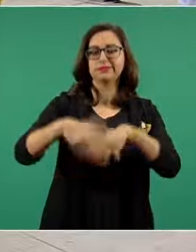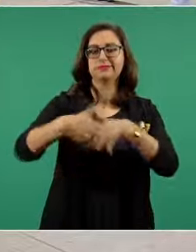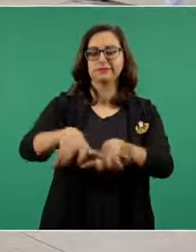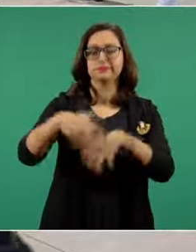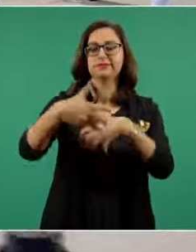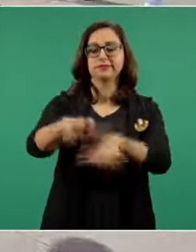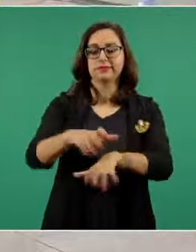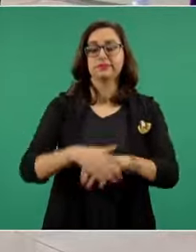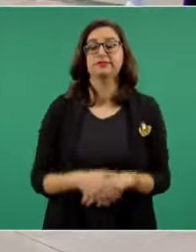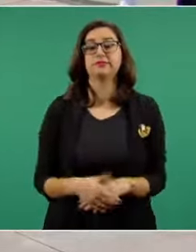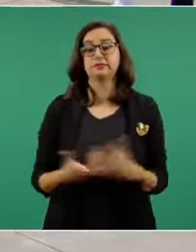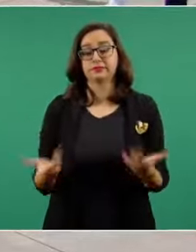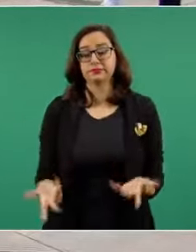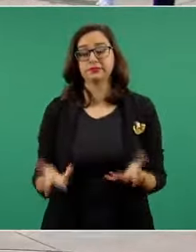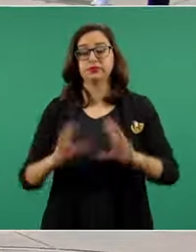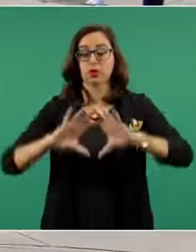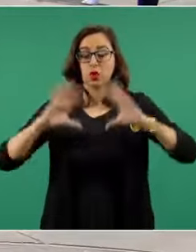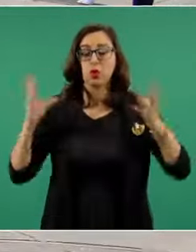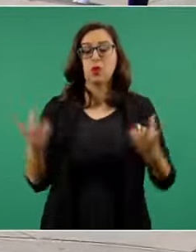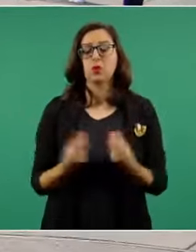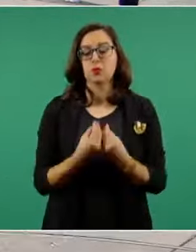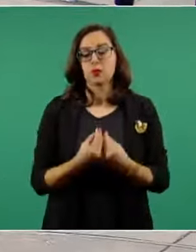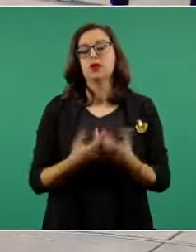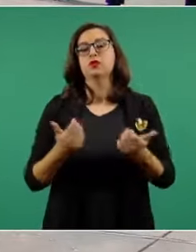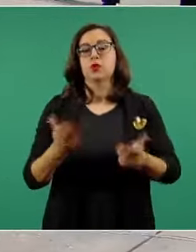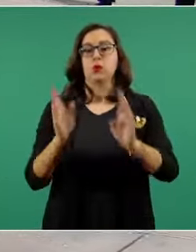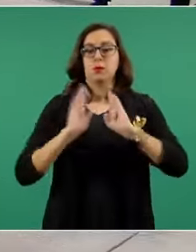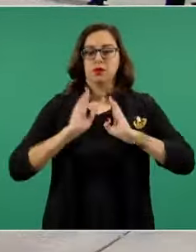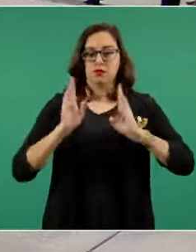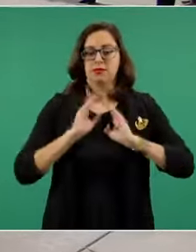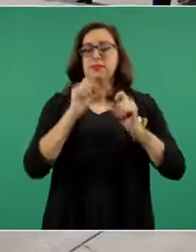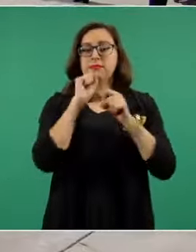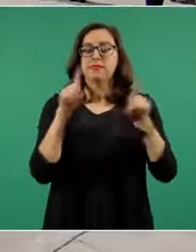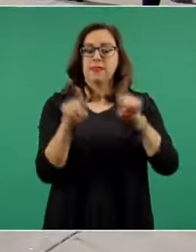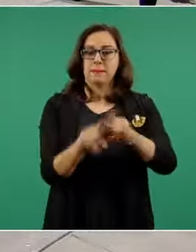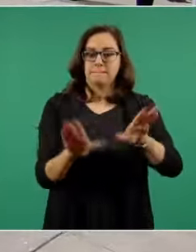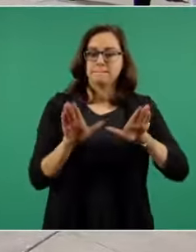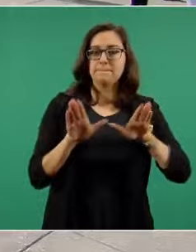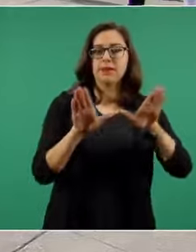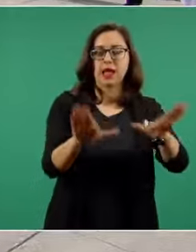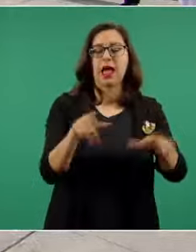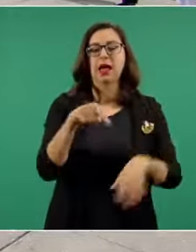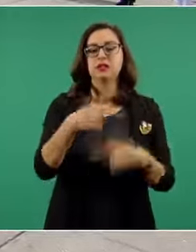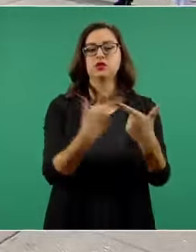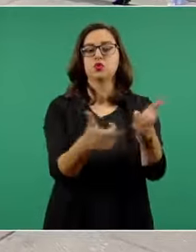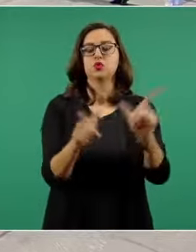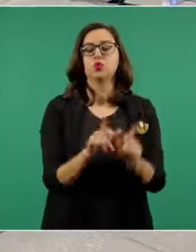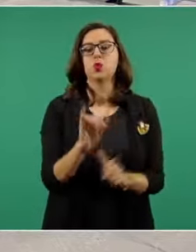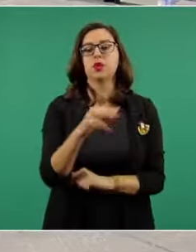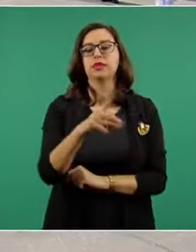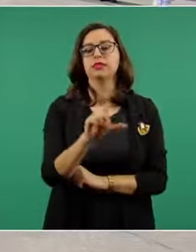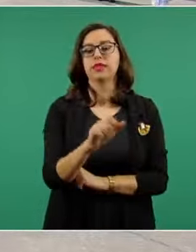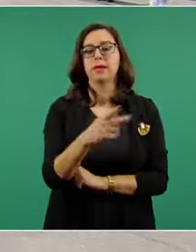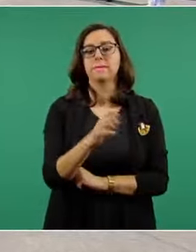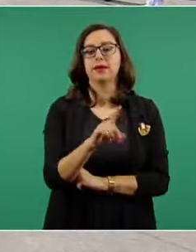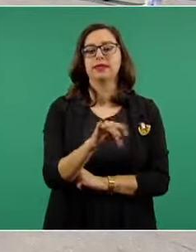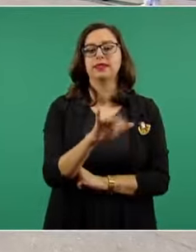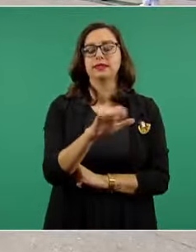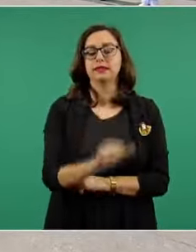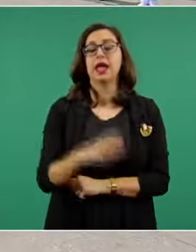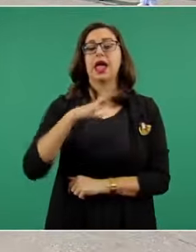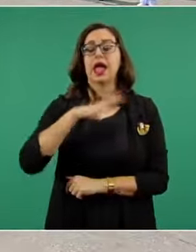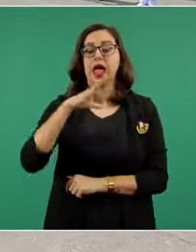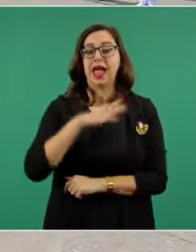el que la Fuerza Aérea Mexicana participa con el agrupamiento aéreo Independencia, formado por 100 aeronaves de ala fija y